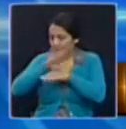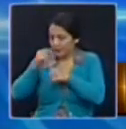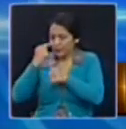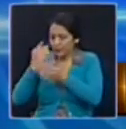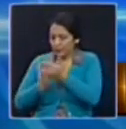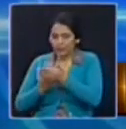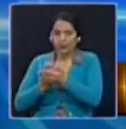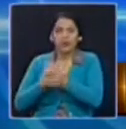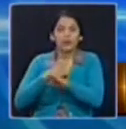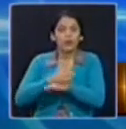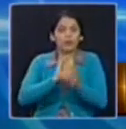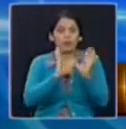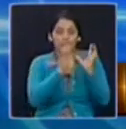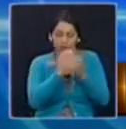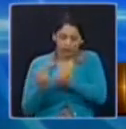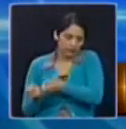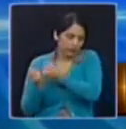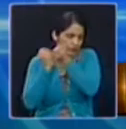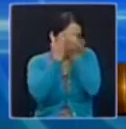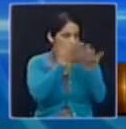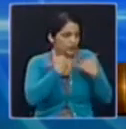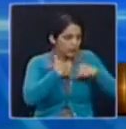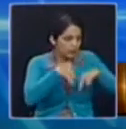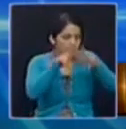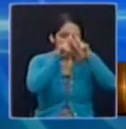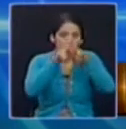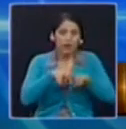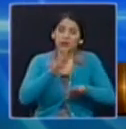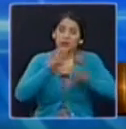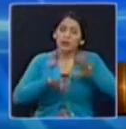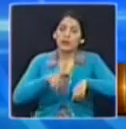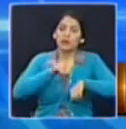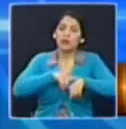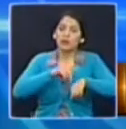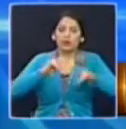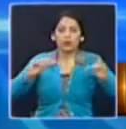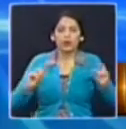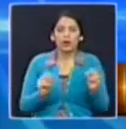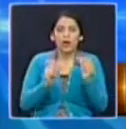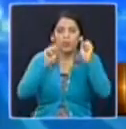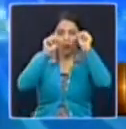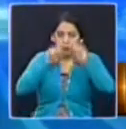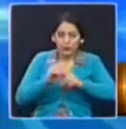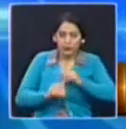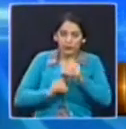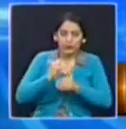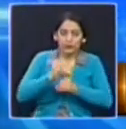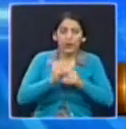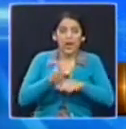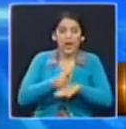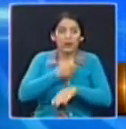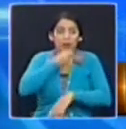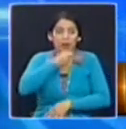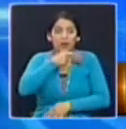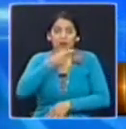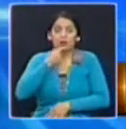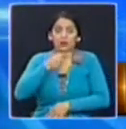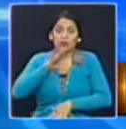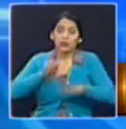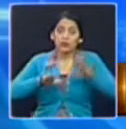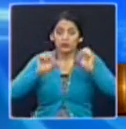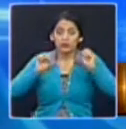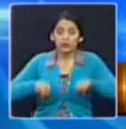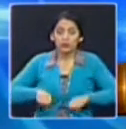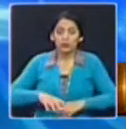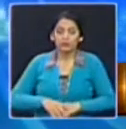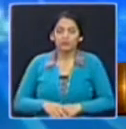¿Hay la voluntad política para que este proceso se acelere, como lo decía el asambleísta Donoso que estaba conversando con Javier? Sí, hace un